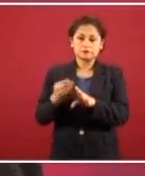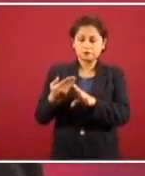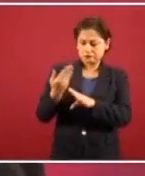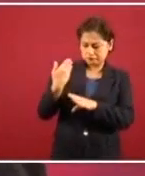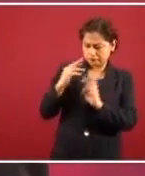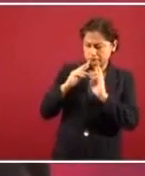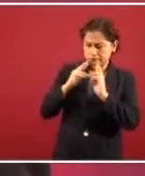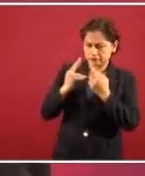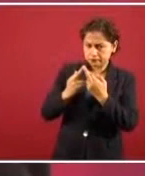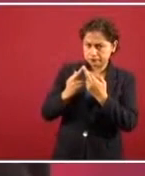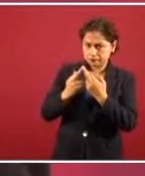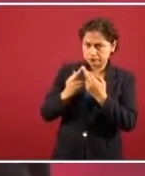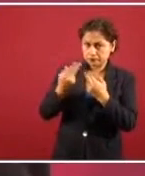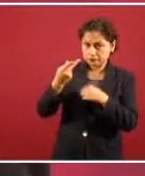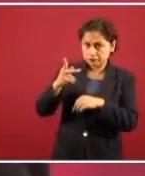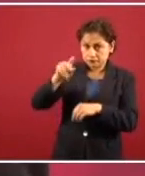voy a firmar